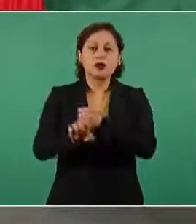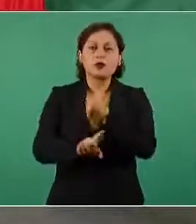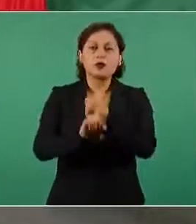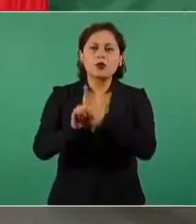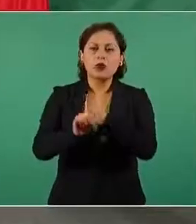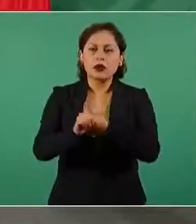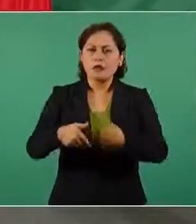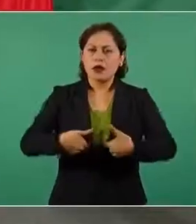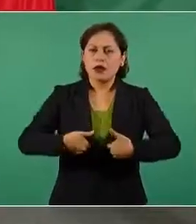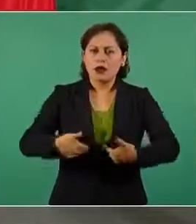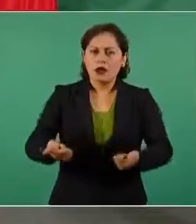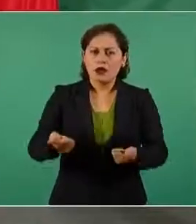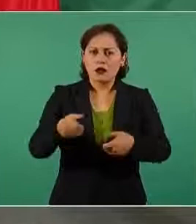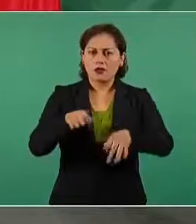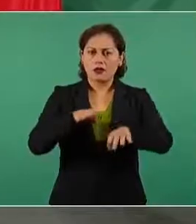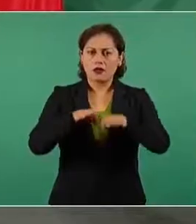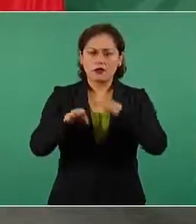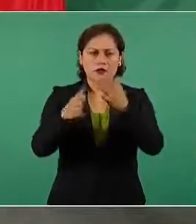inseguridad,